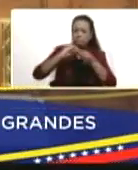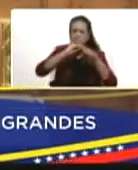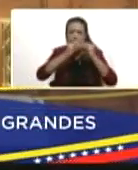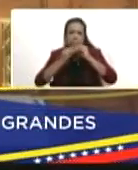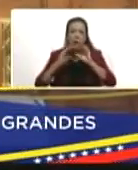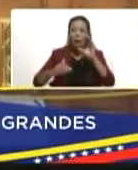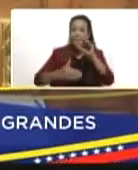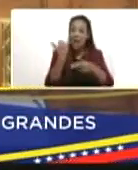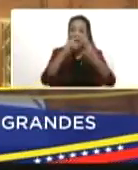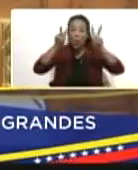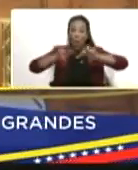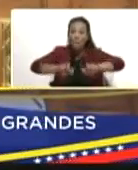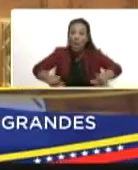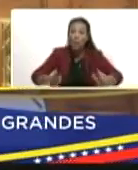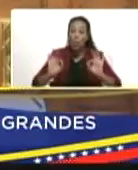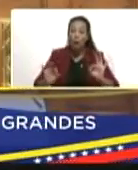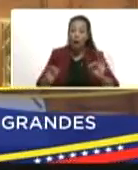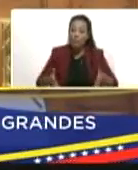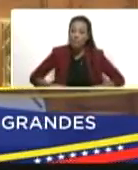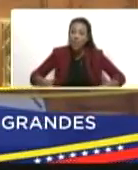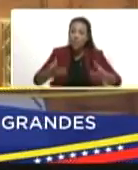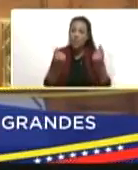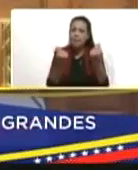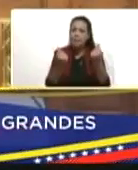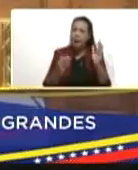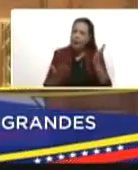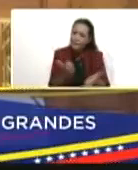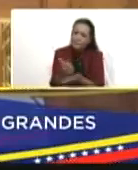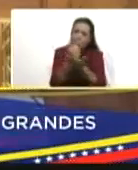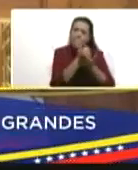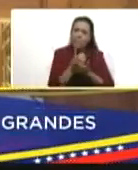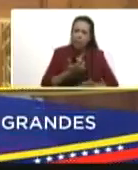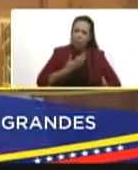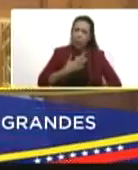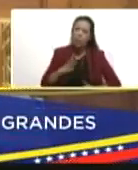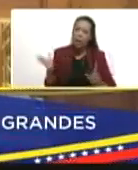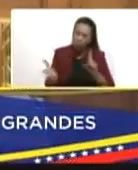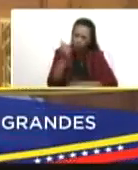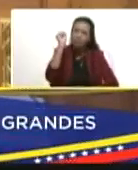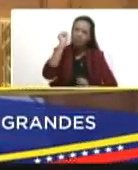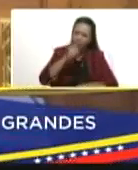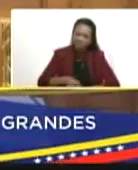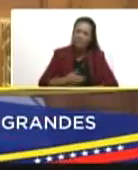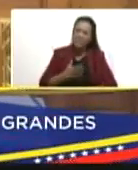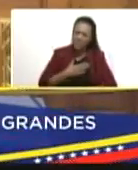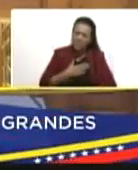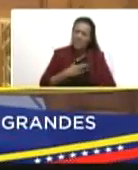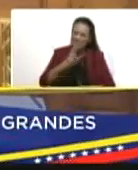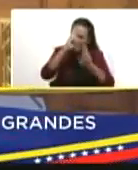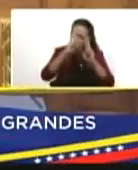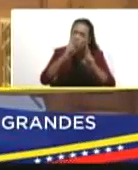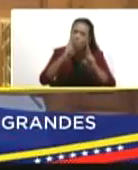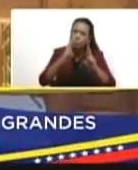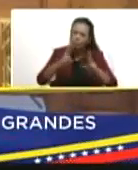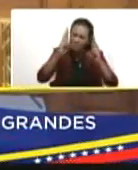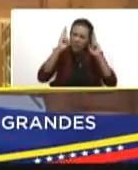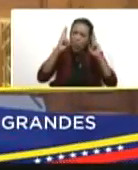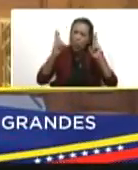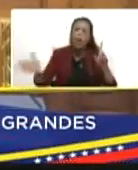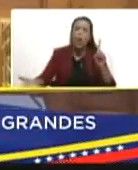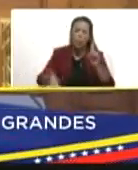métodos en el camino a la prosperidad y el bienestar que lo lograremos lo lograremos tengan ustedes la seguridad